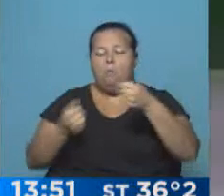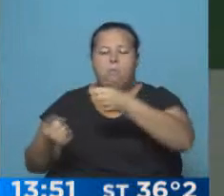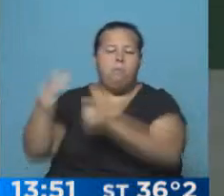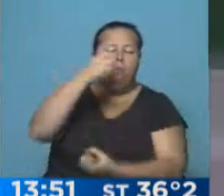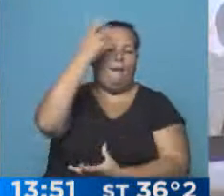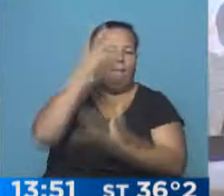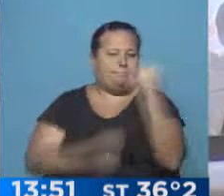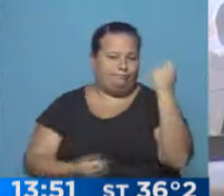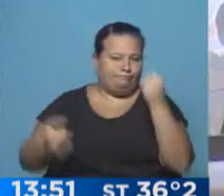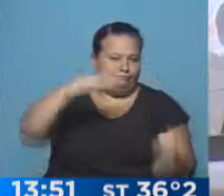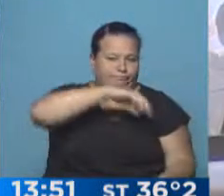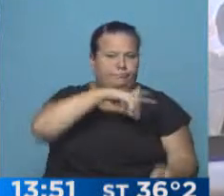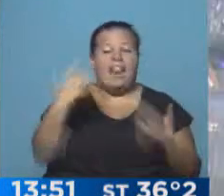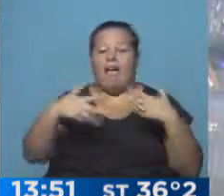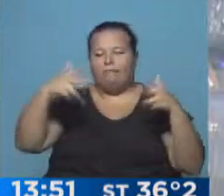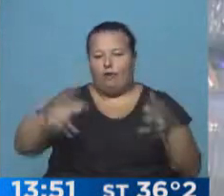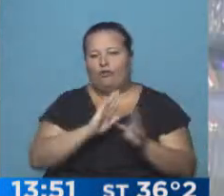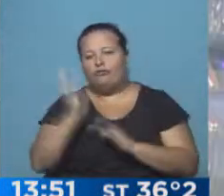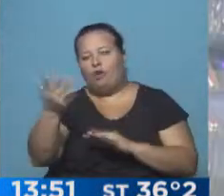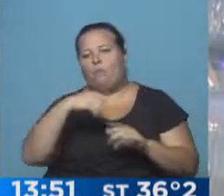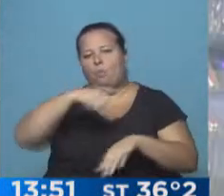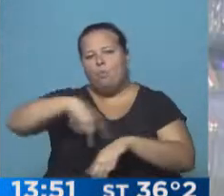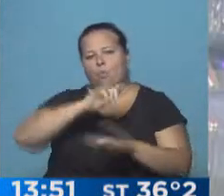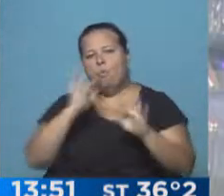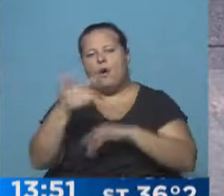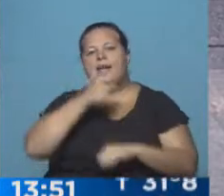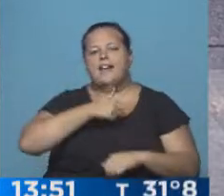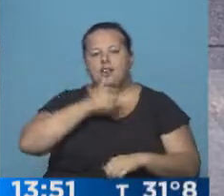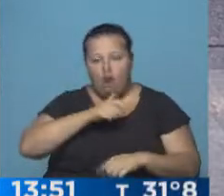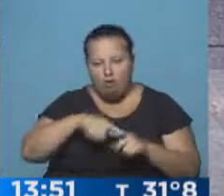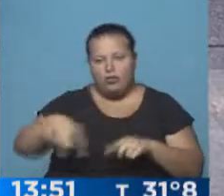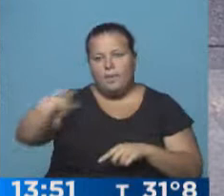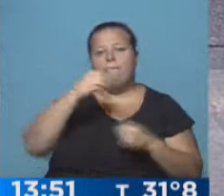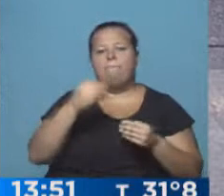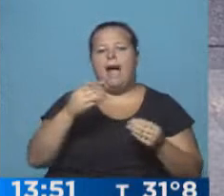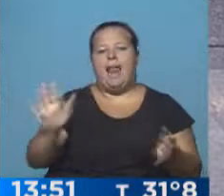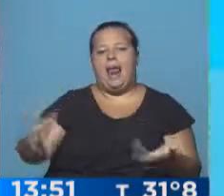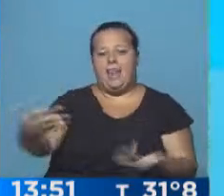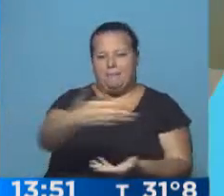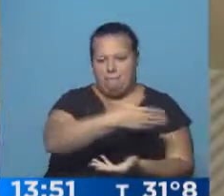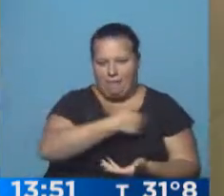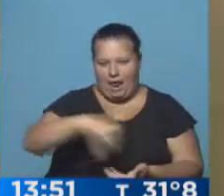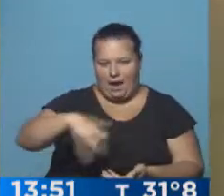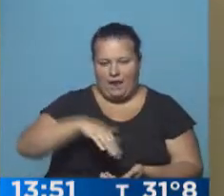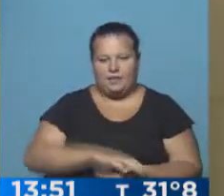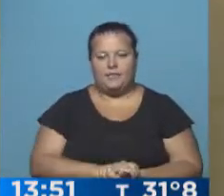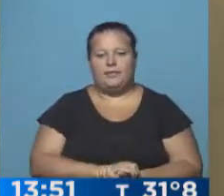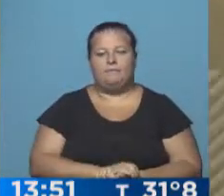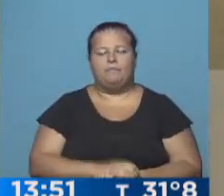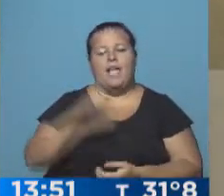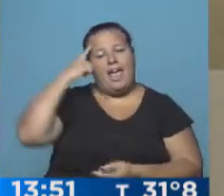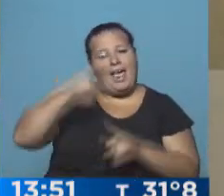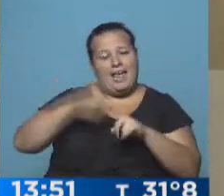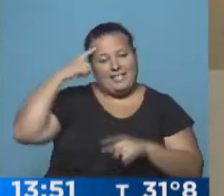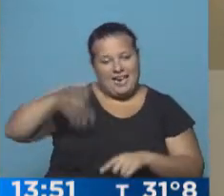una mala maniobra el tránsito fue desviado varias horas por avenida hipólito yrigoyen para despejar la villa el